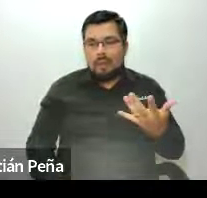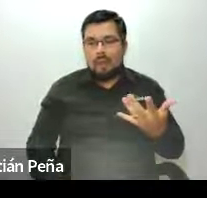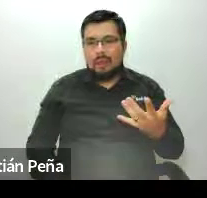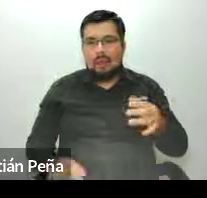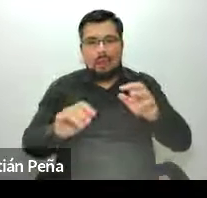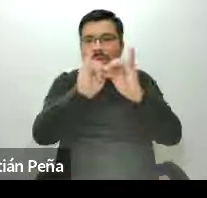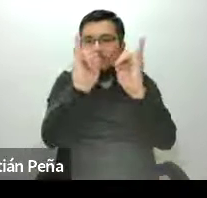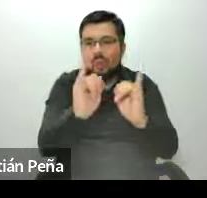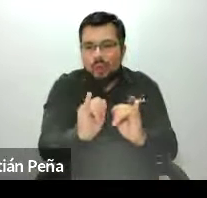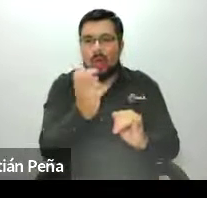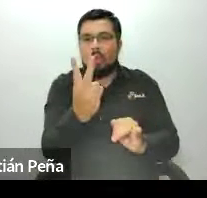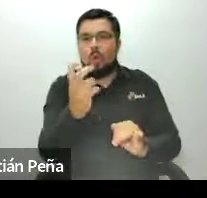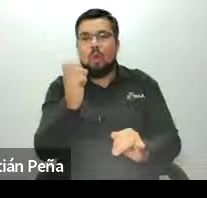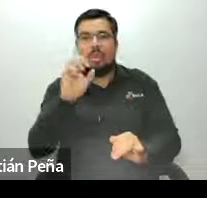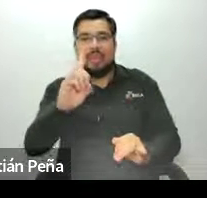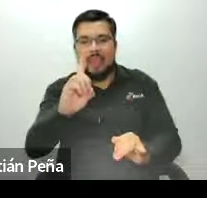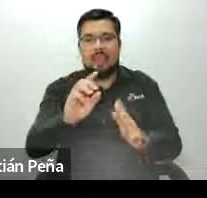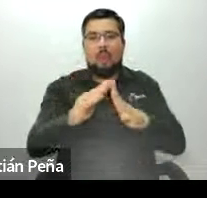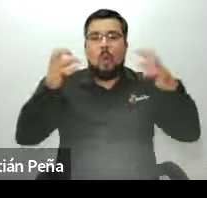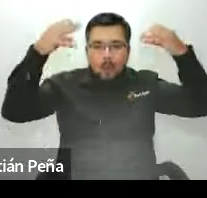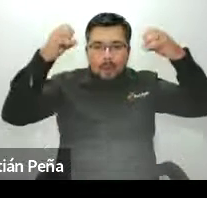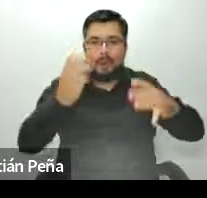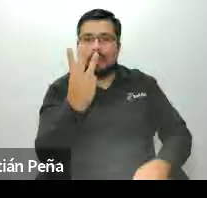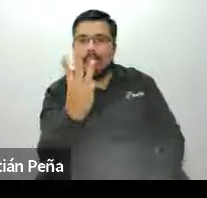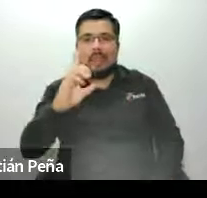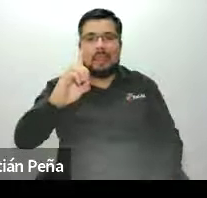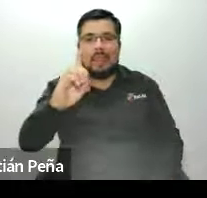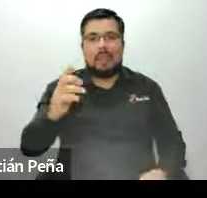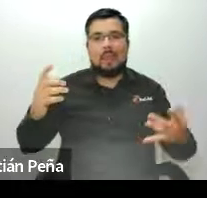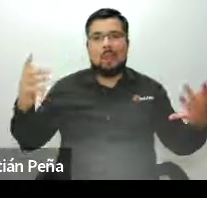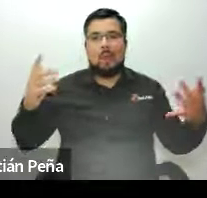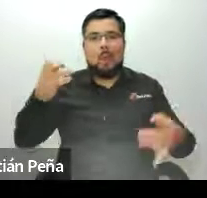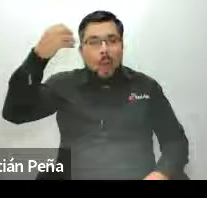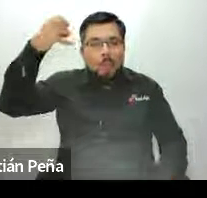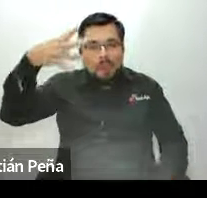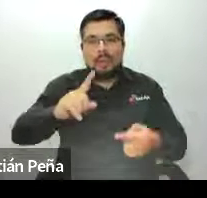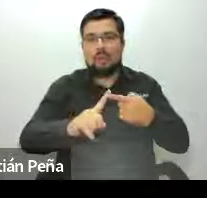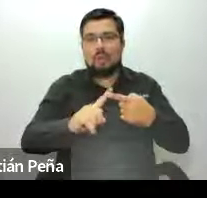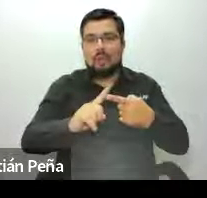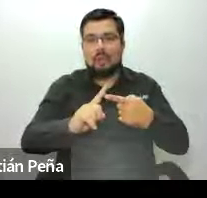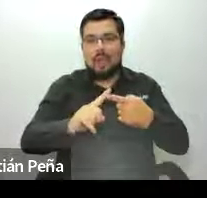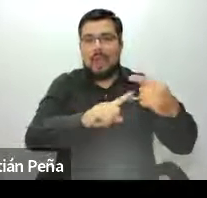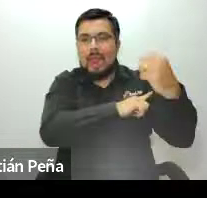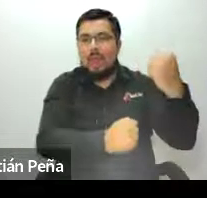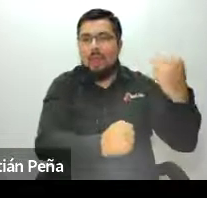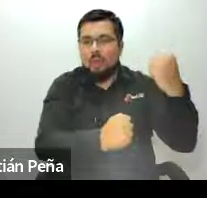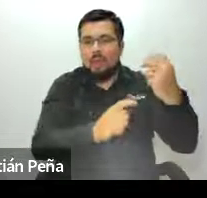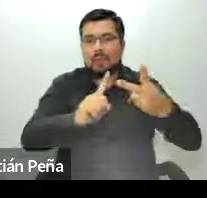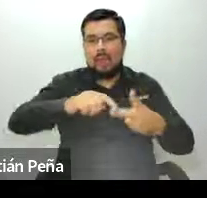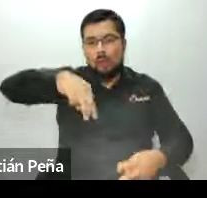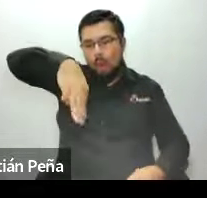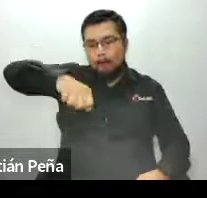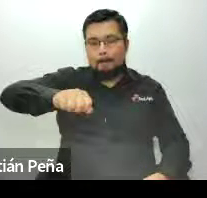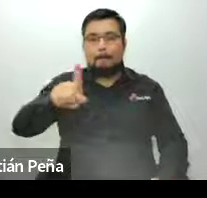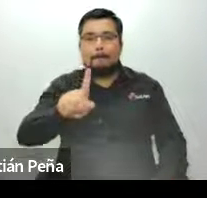o aprender sobre la masa, sobre la fuerza, sobre la energía, etcétera, en ciencias naturales, que uno a lo mejor lo puede pensar, pero a veces la formulación de los